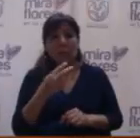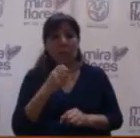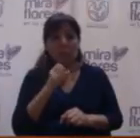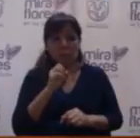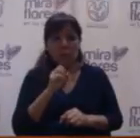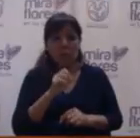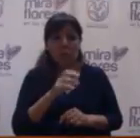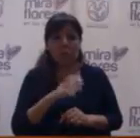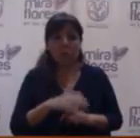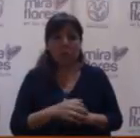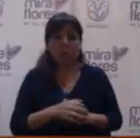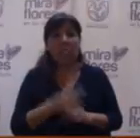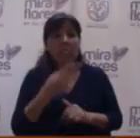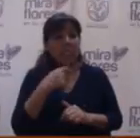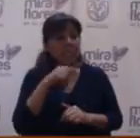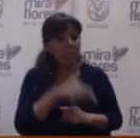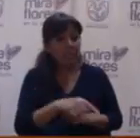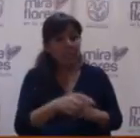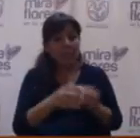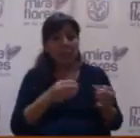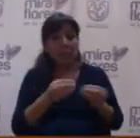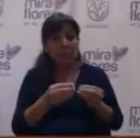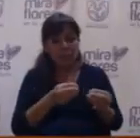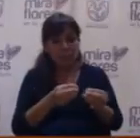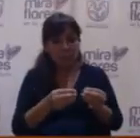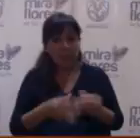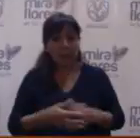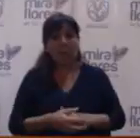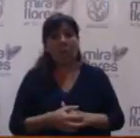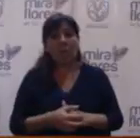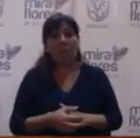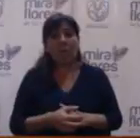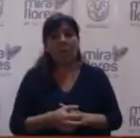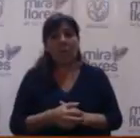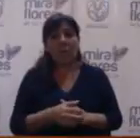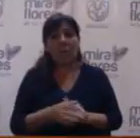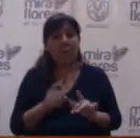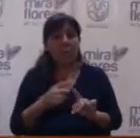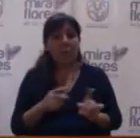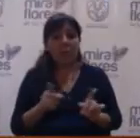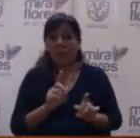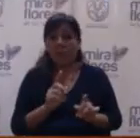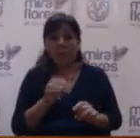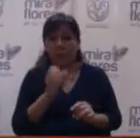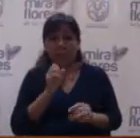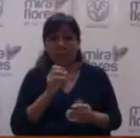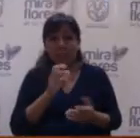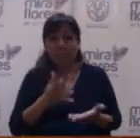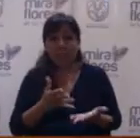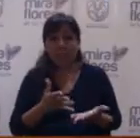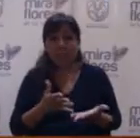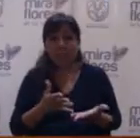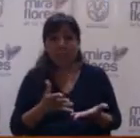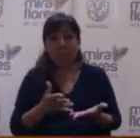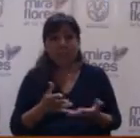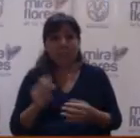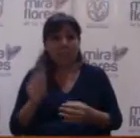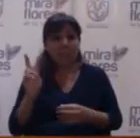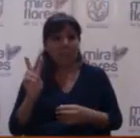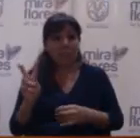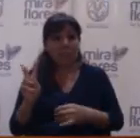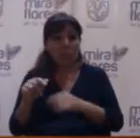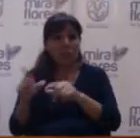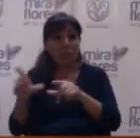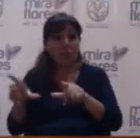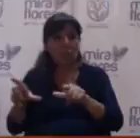así y que hay que corregirlo y que hay que luchar contra ello. Pero no mencionaron que por lo menos dos de los locales